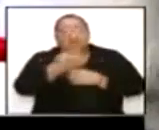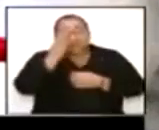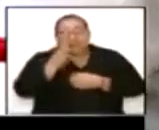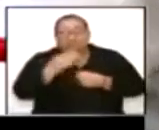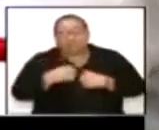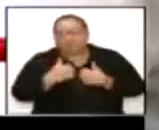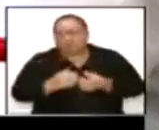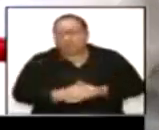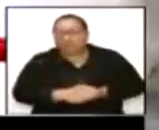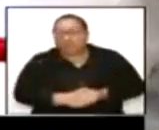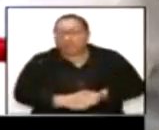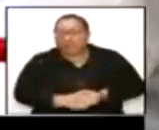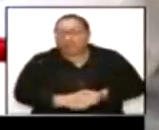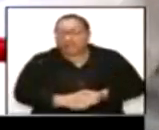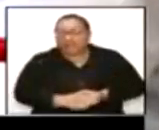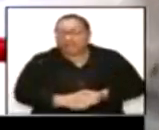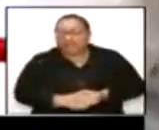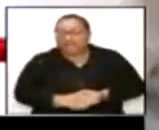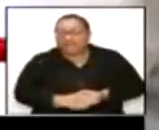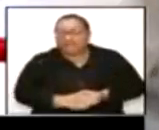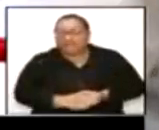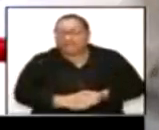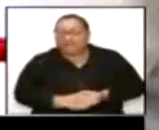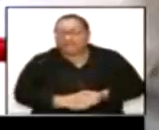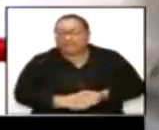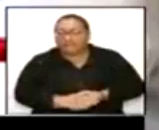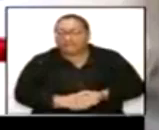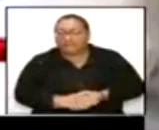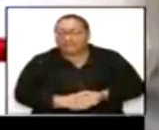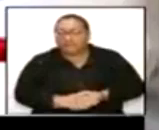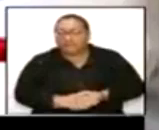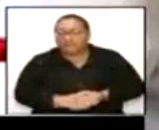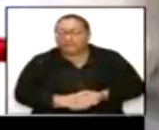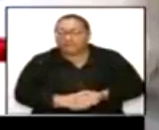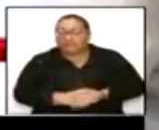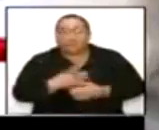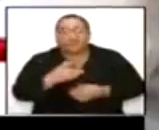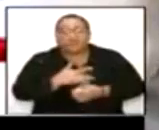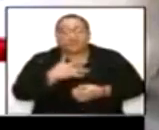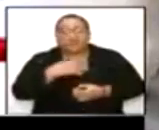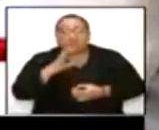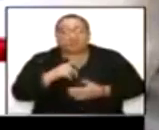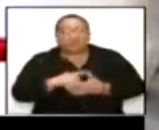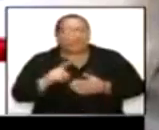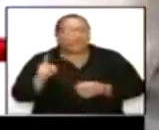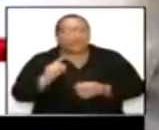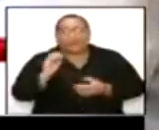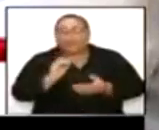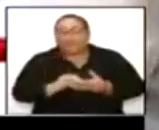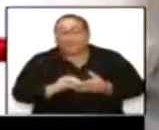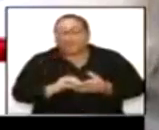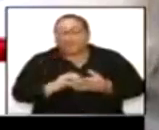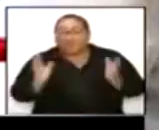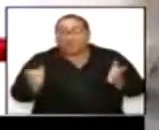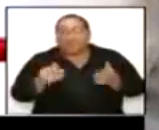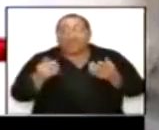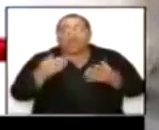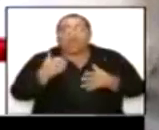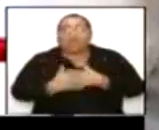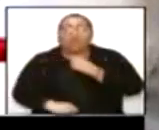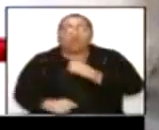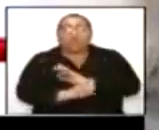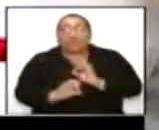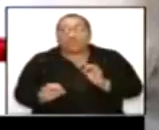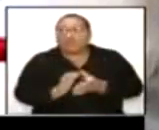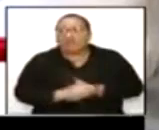está con vida. Lo que ellos ven frustrados es que no se llegó a promover el aborto. No se abortó